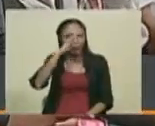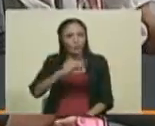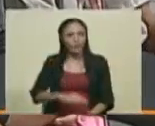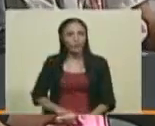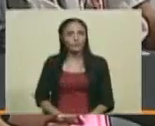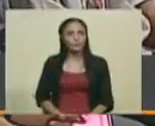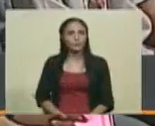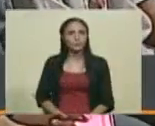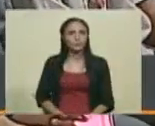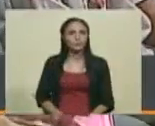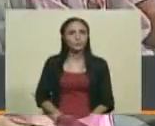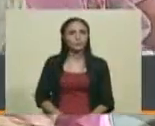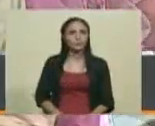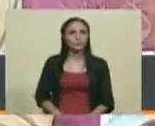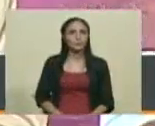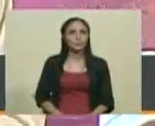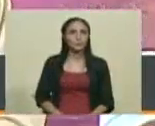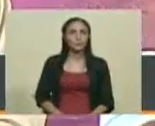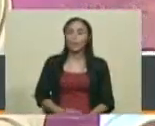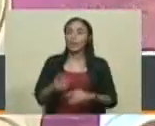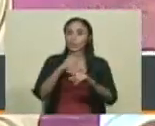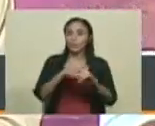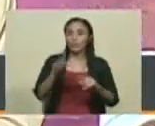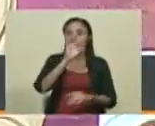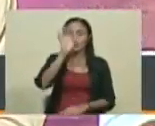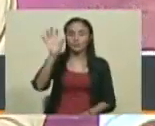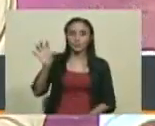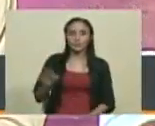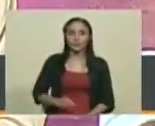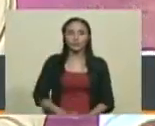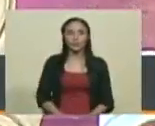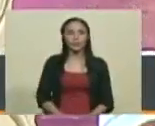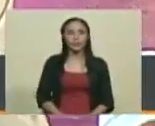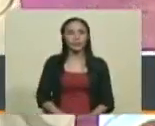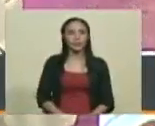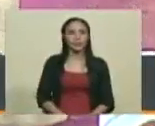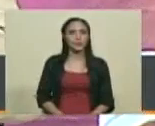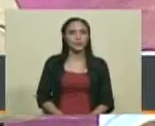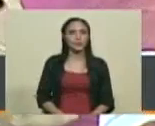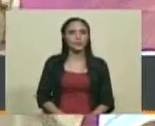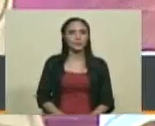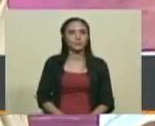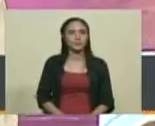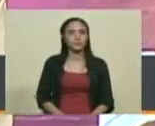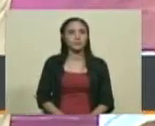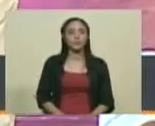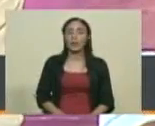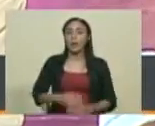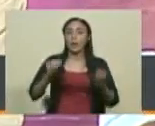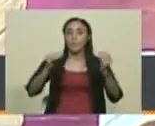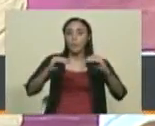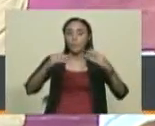la alianza con el mundo pluripolar que ha surgido, mundo de inversiones